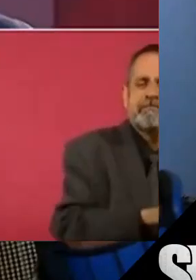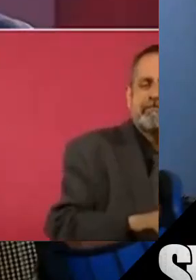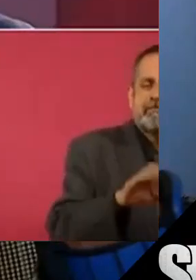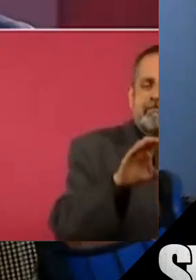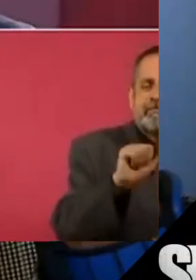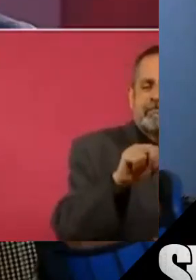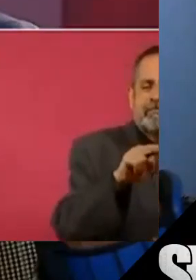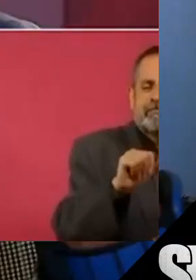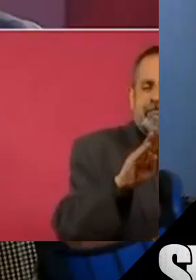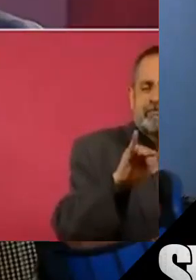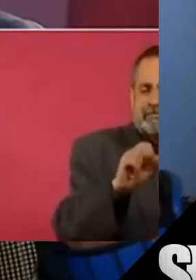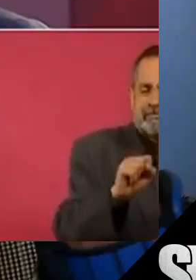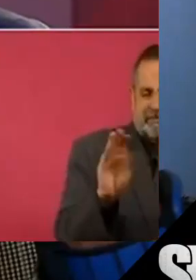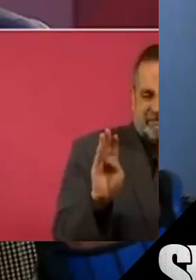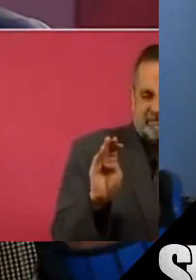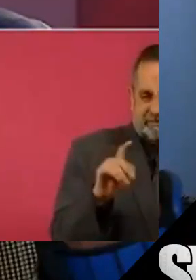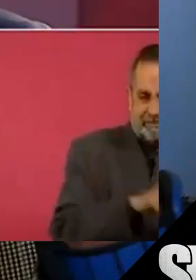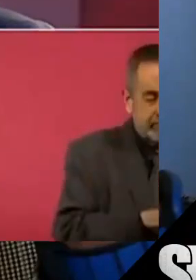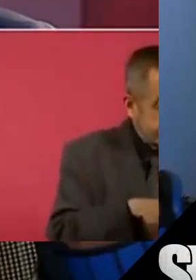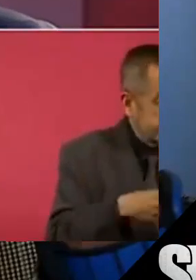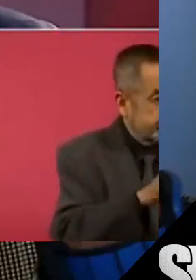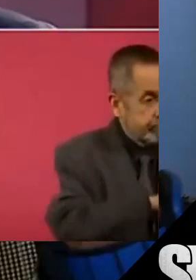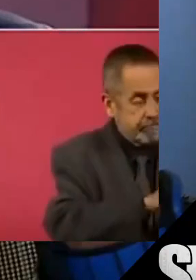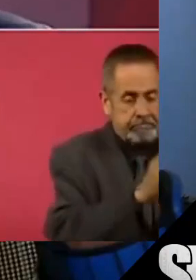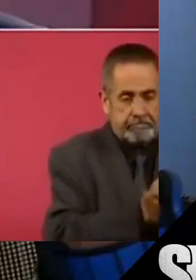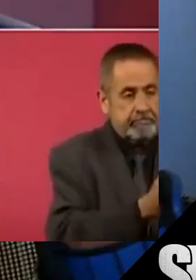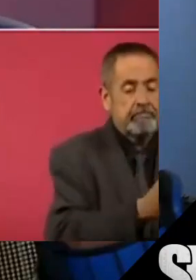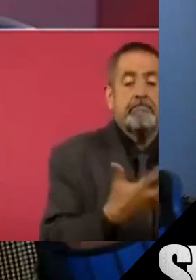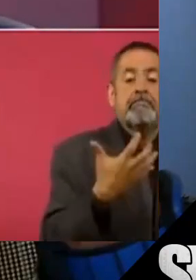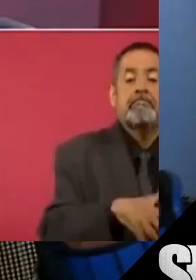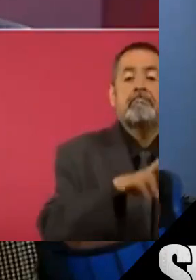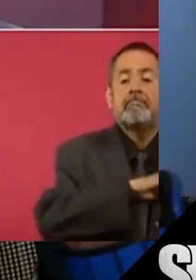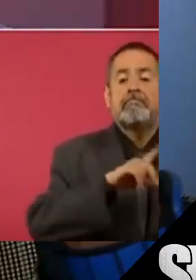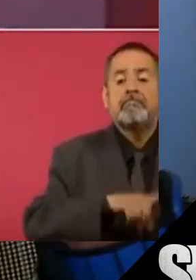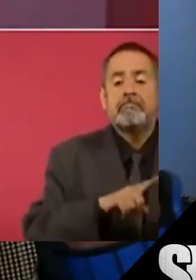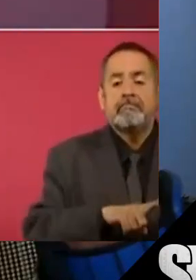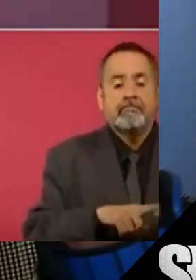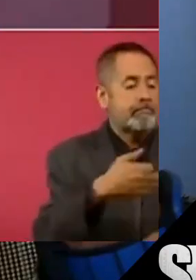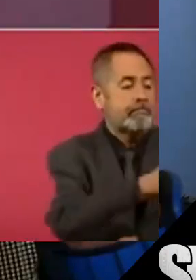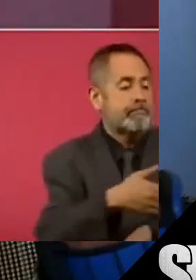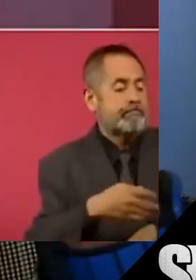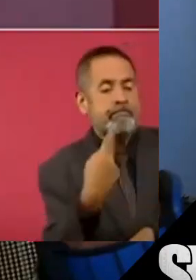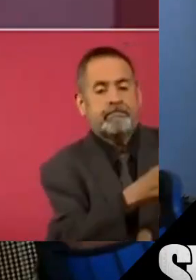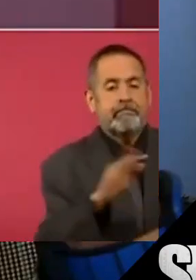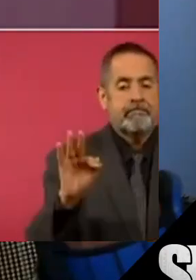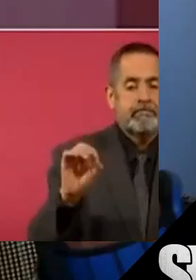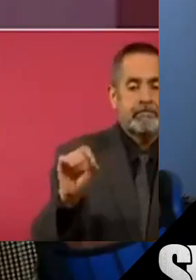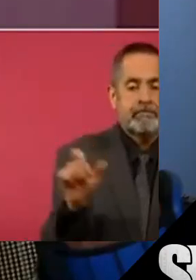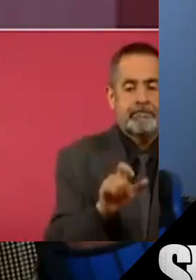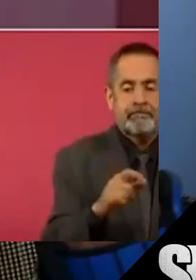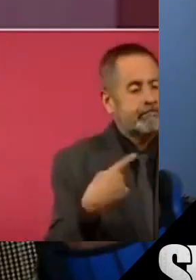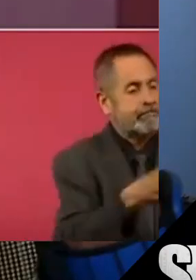de la marihuana, la mayoría para empresas vinculadas con la familia Fox.